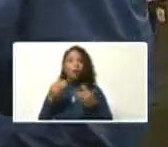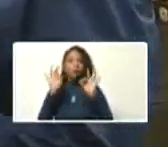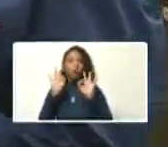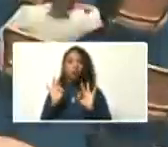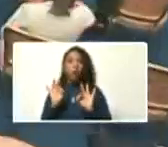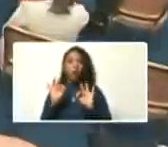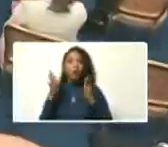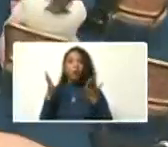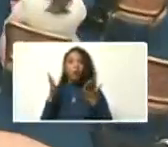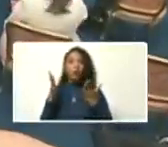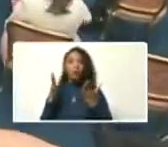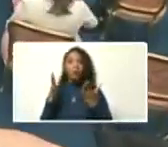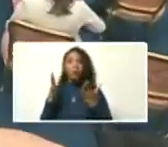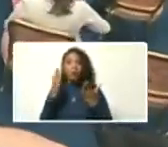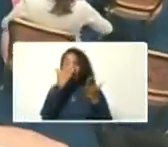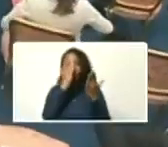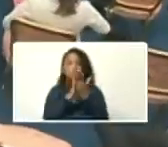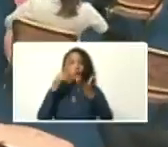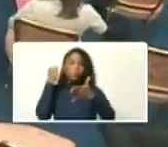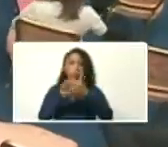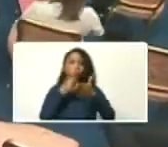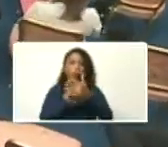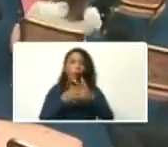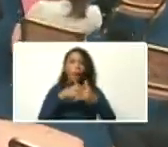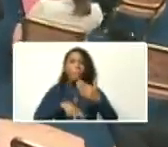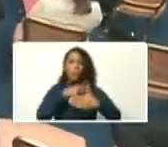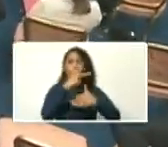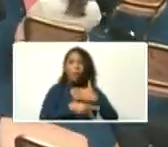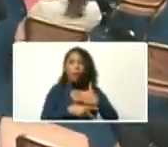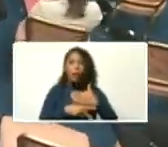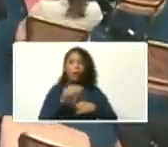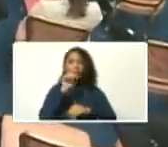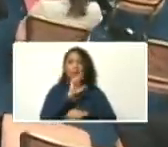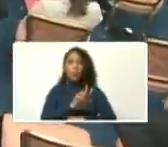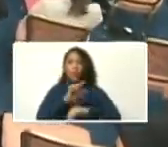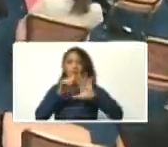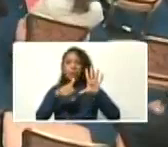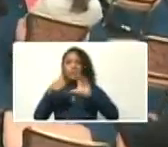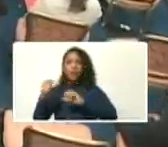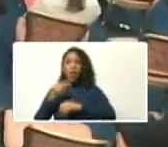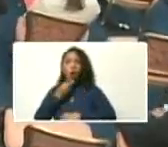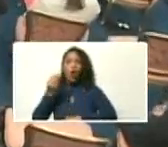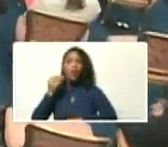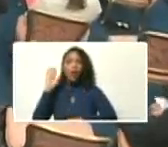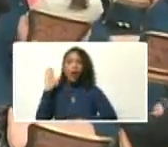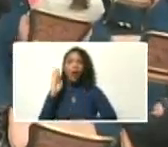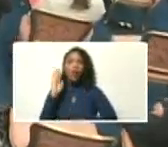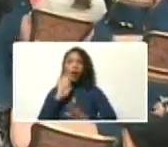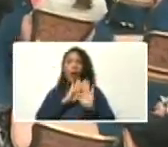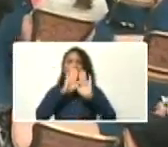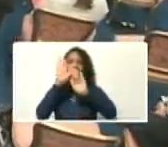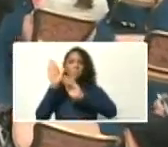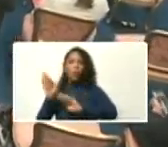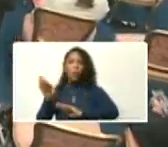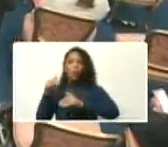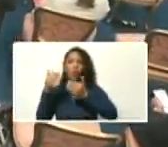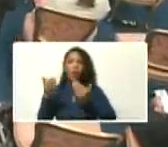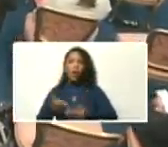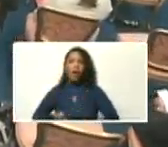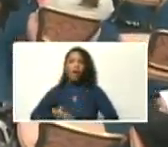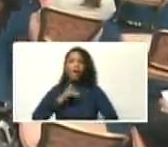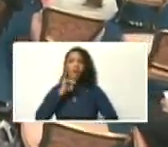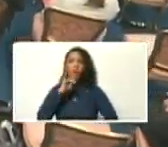de trinchera de lucha el programa 360 con estos jóvenes que vienen entonces a aportarle a la